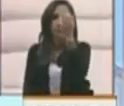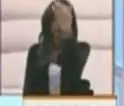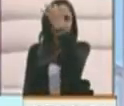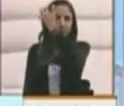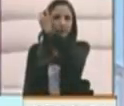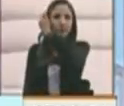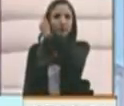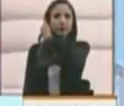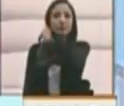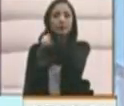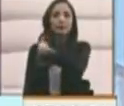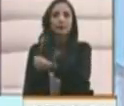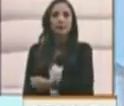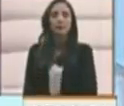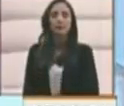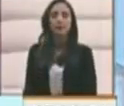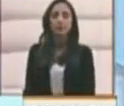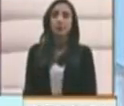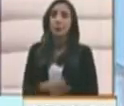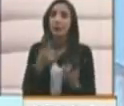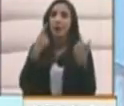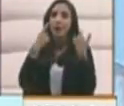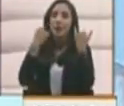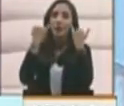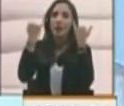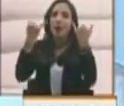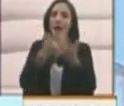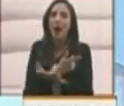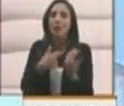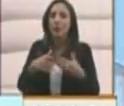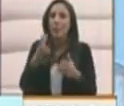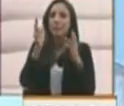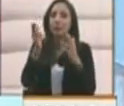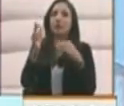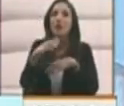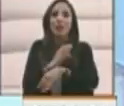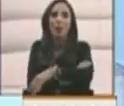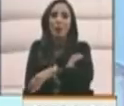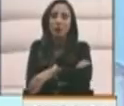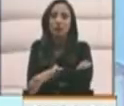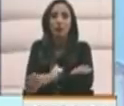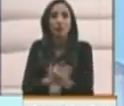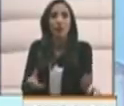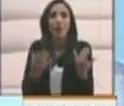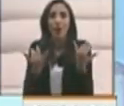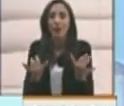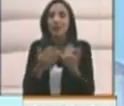intento de magnicidio por parte de estos asesinos a sueldo,